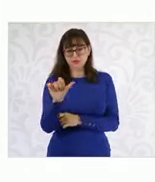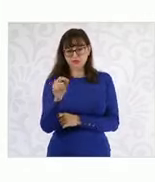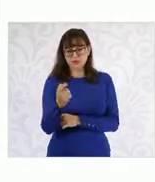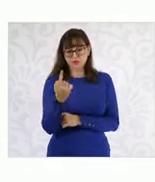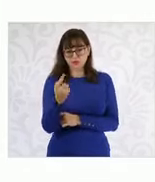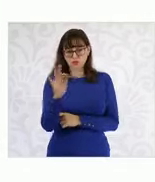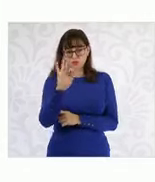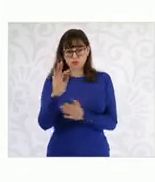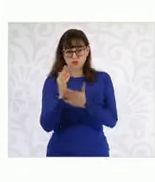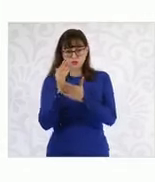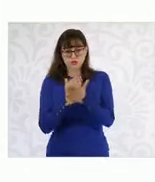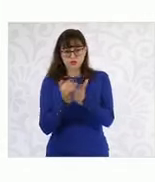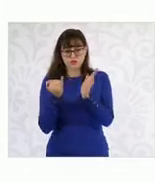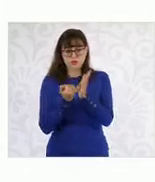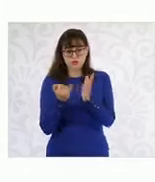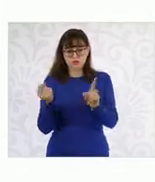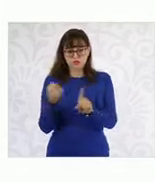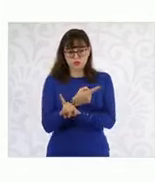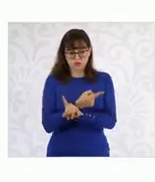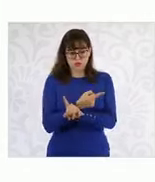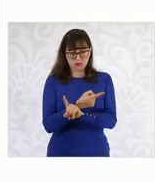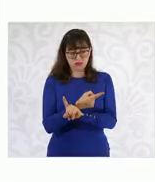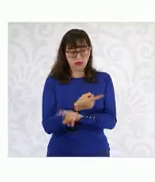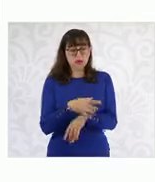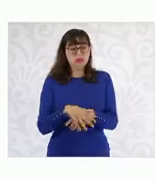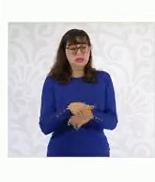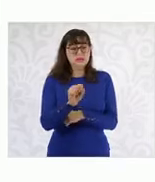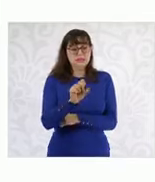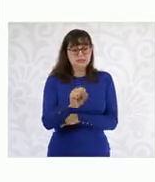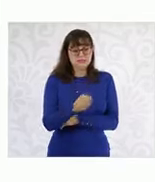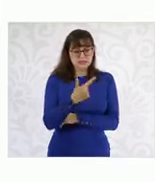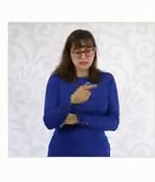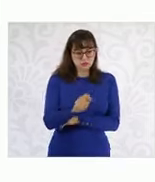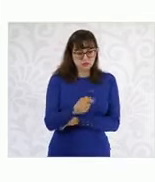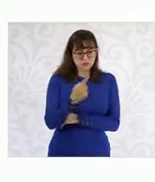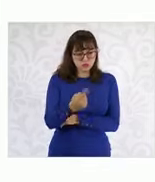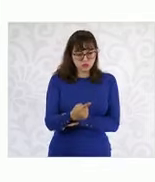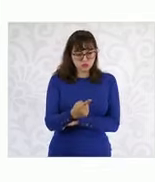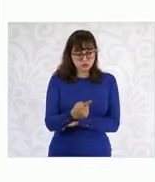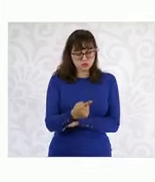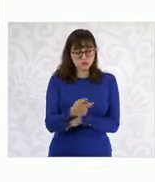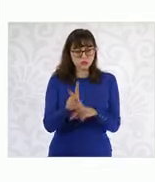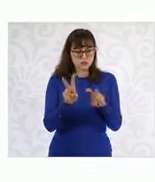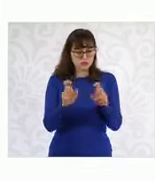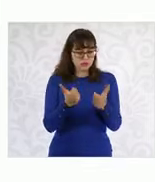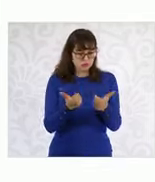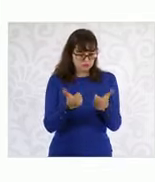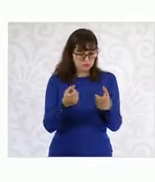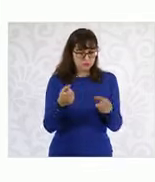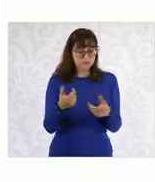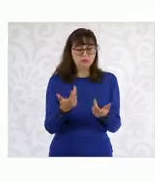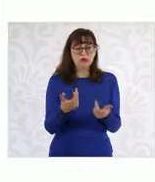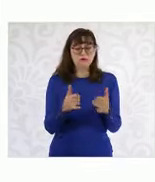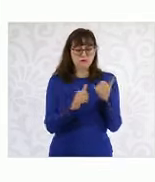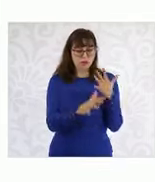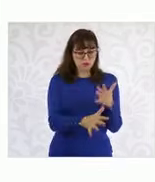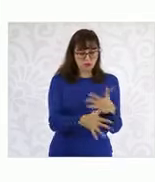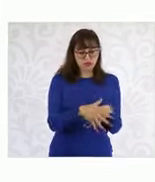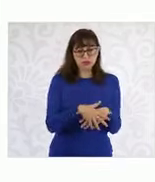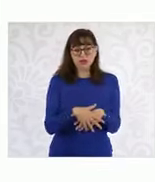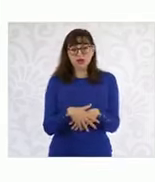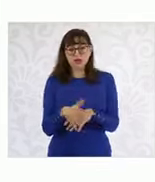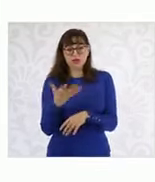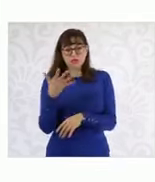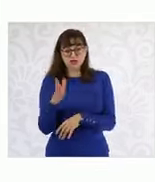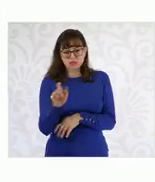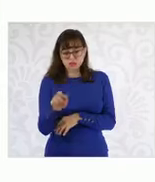16.1% en delitos fiscales, menos 67.1% en delitos financieros y menos 10.6%